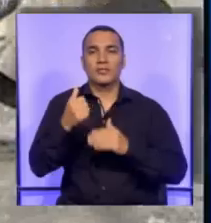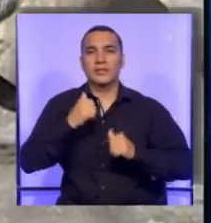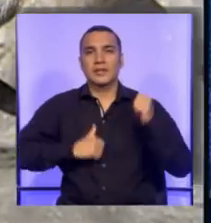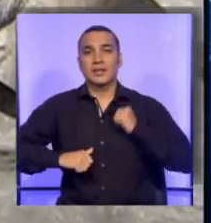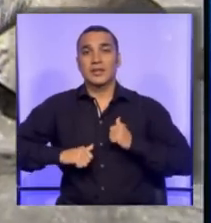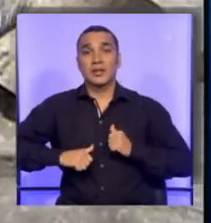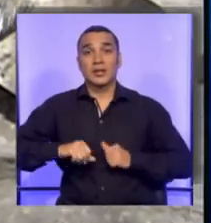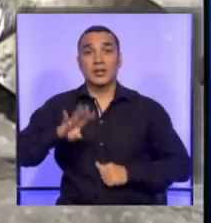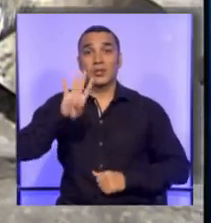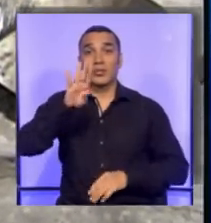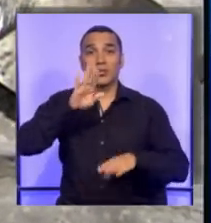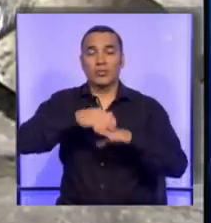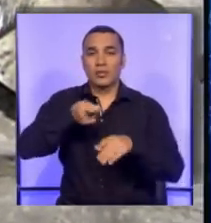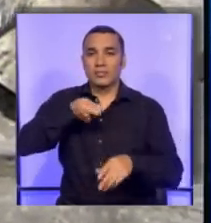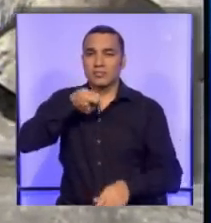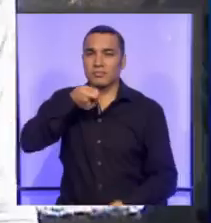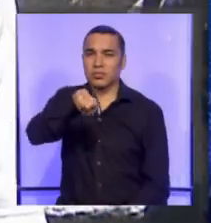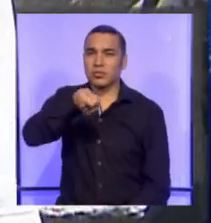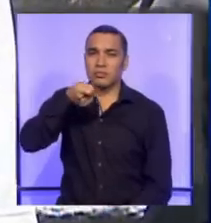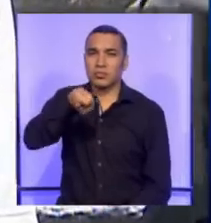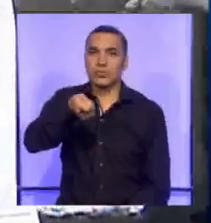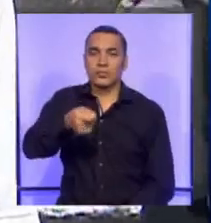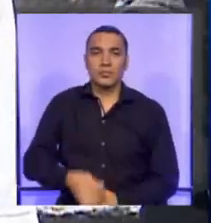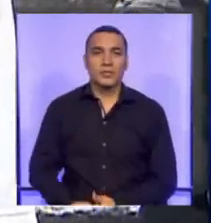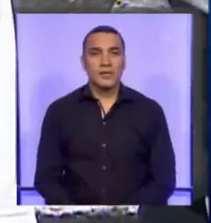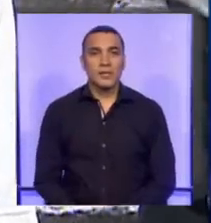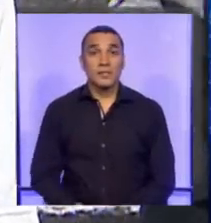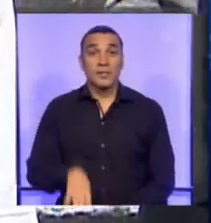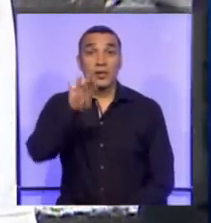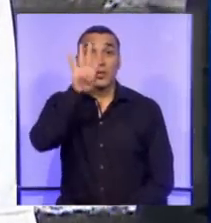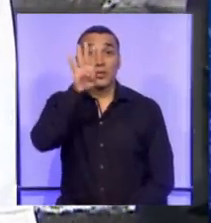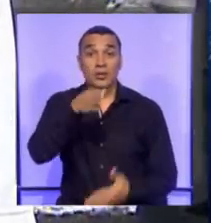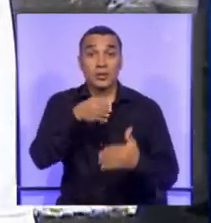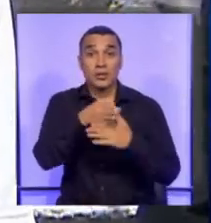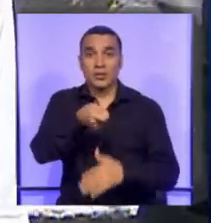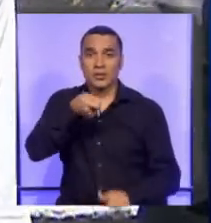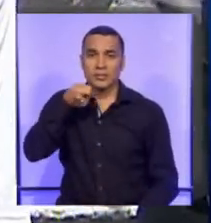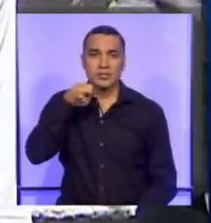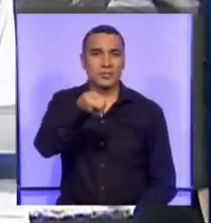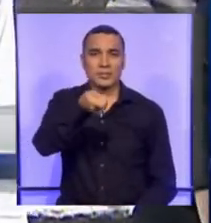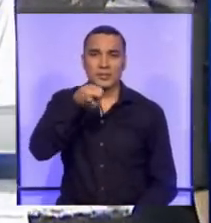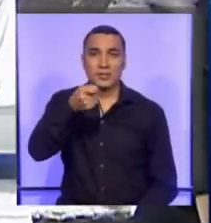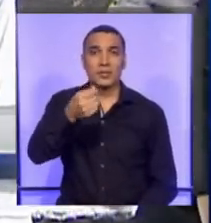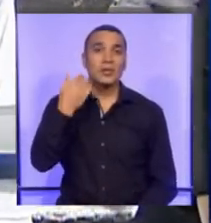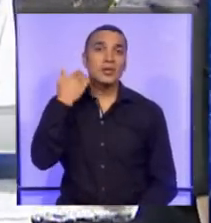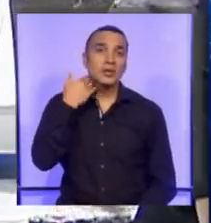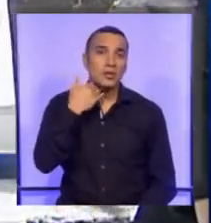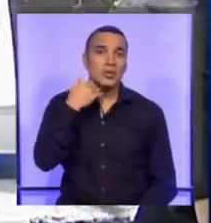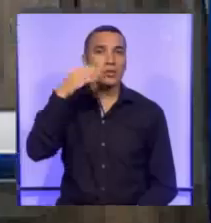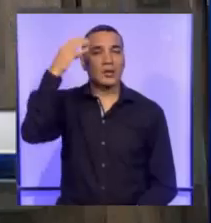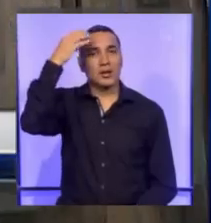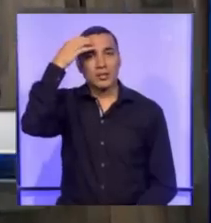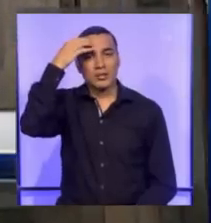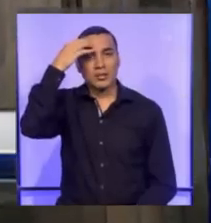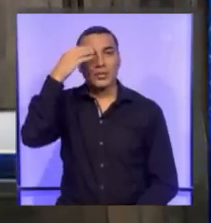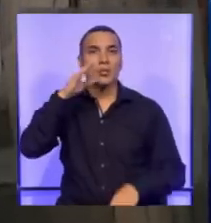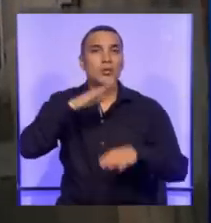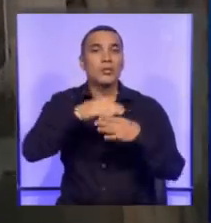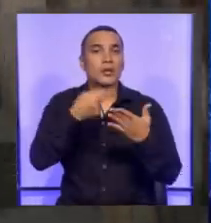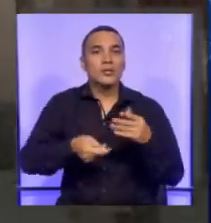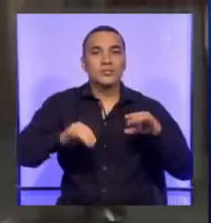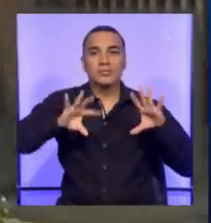las 4 puñaladas que le propinaron. Han dado 4 puñaladas, le han dado en el cuello, en la cabeza. Por robarle una